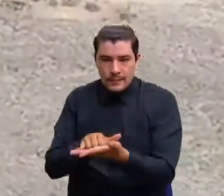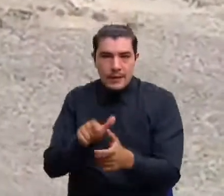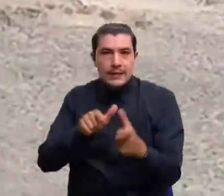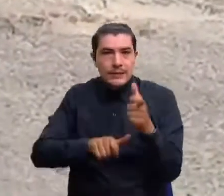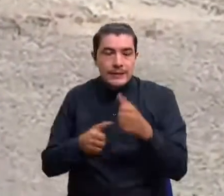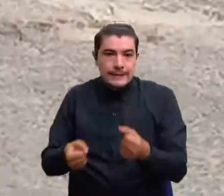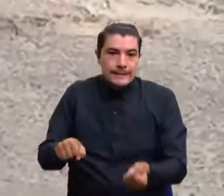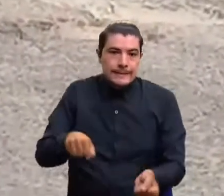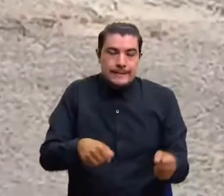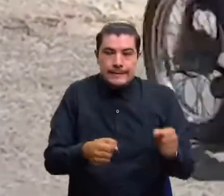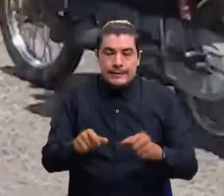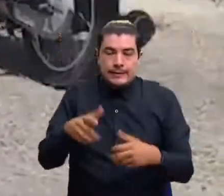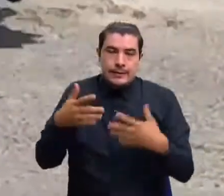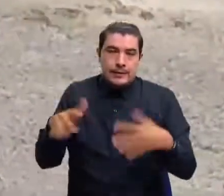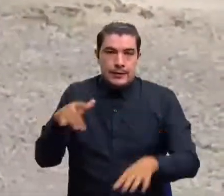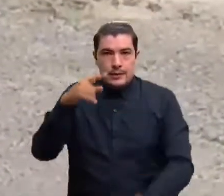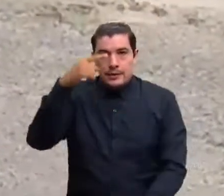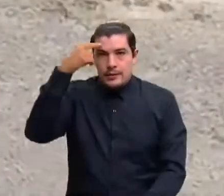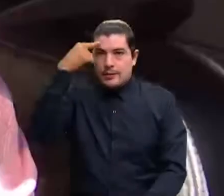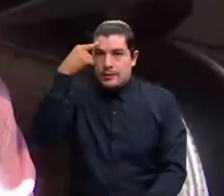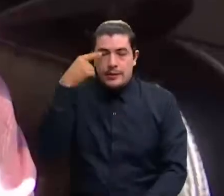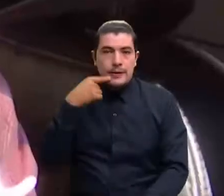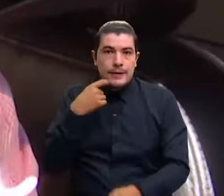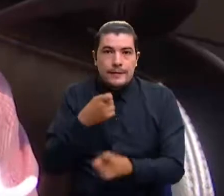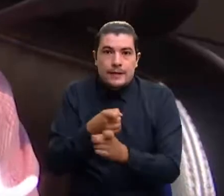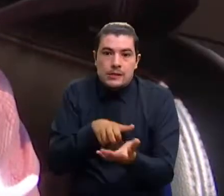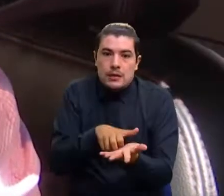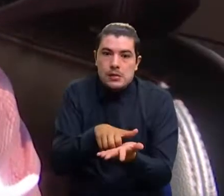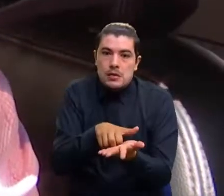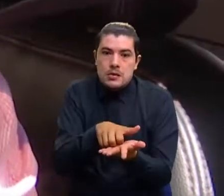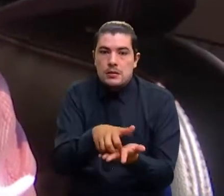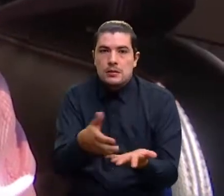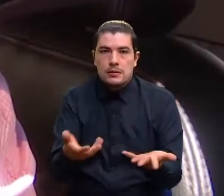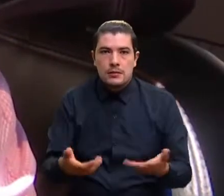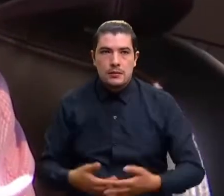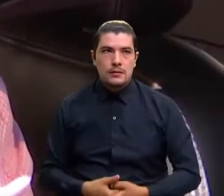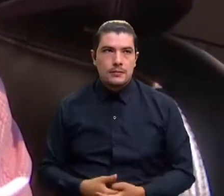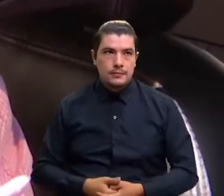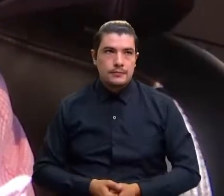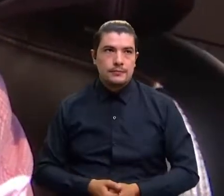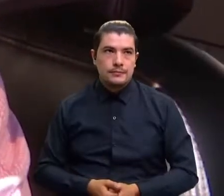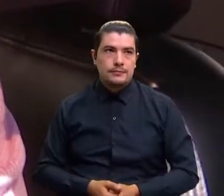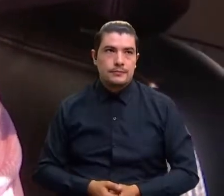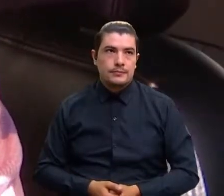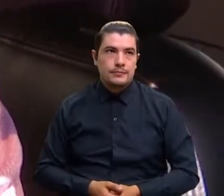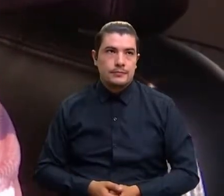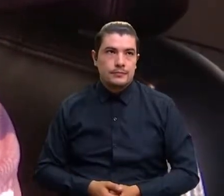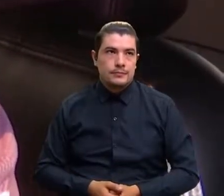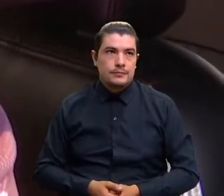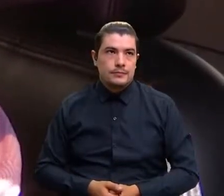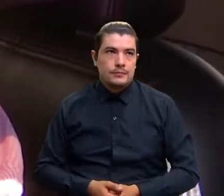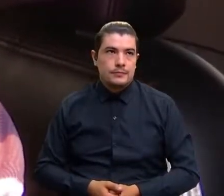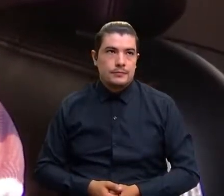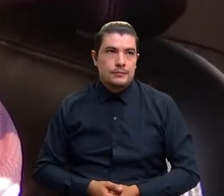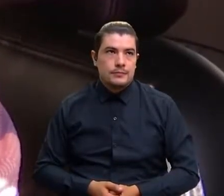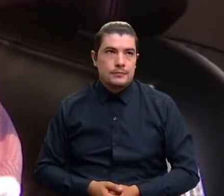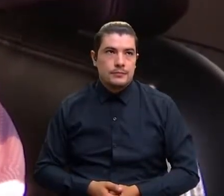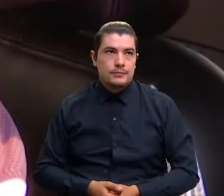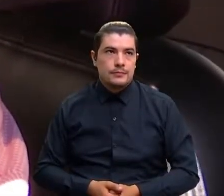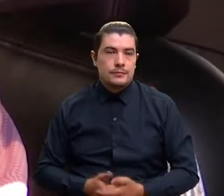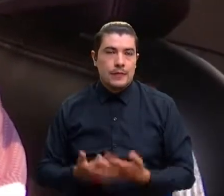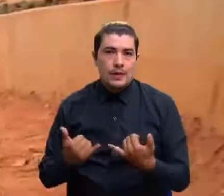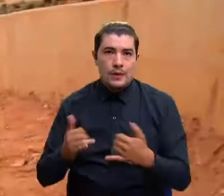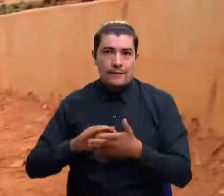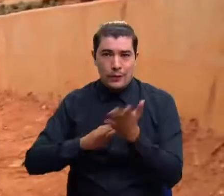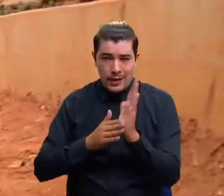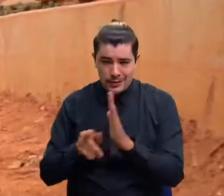que hacer un vía crucis. Por todas partes hay huecos. No hay una parte, aquí en Florida Blanca no hay una calle que esté buena, eso para qué vamos a